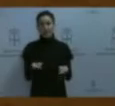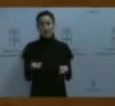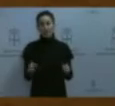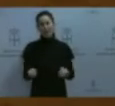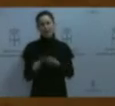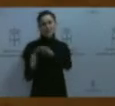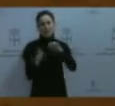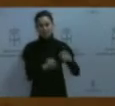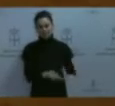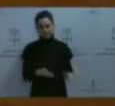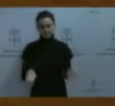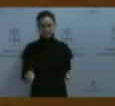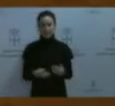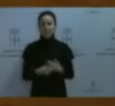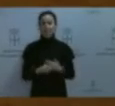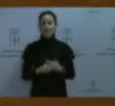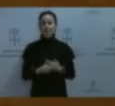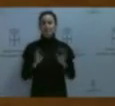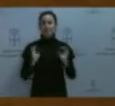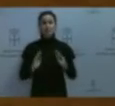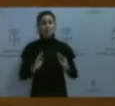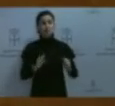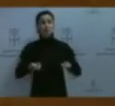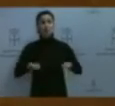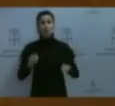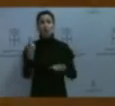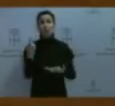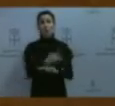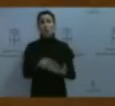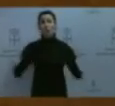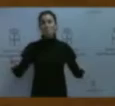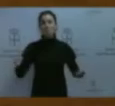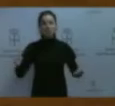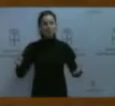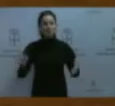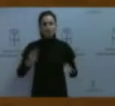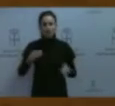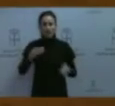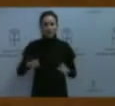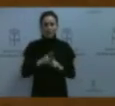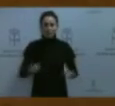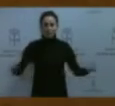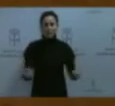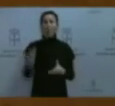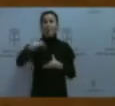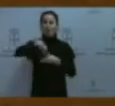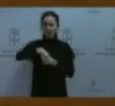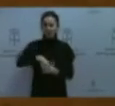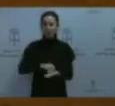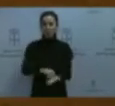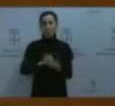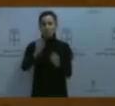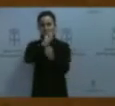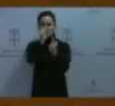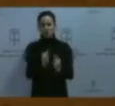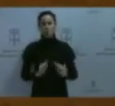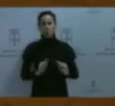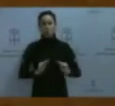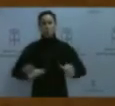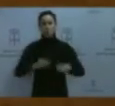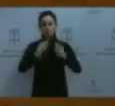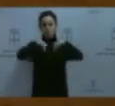Independientemente de que el gasto de 1 millón de euros te ha incluido o no en las cuentas del Servicio de Traumatología de San Agustín,